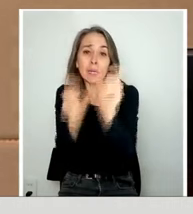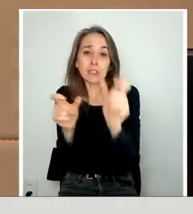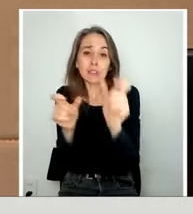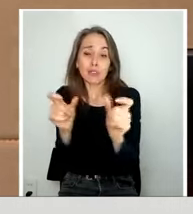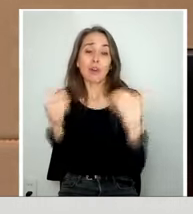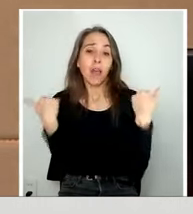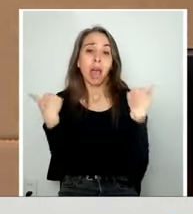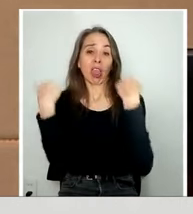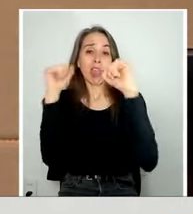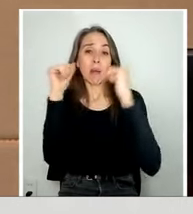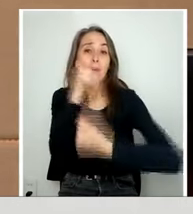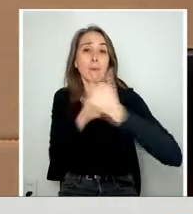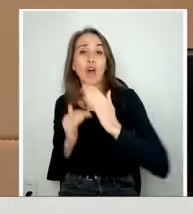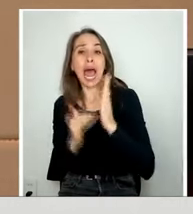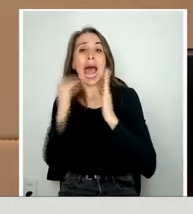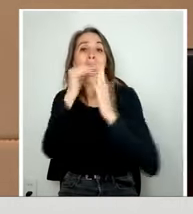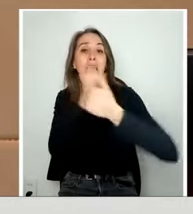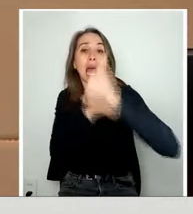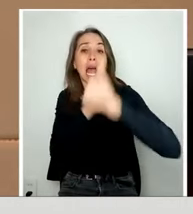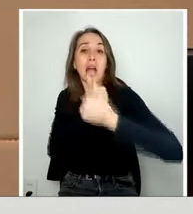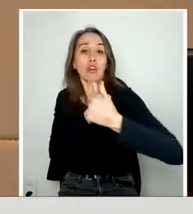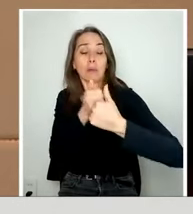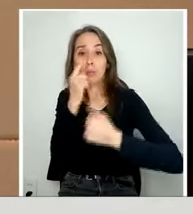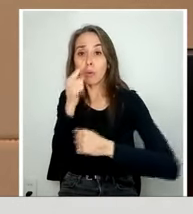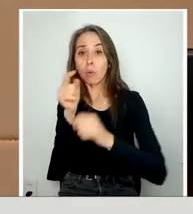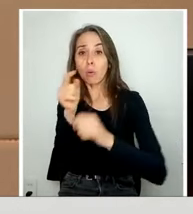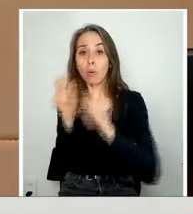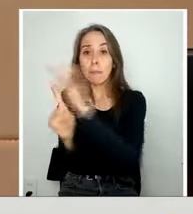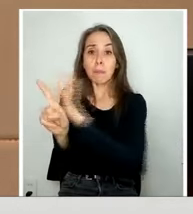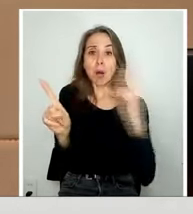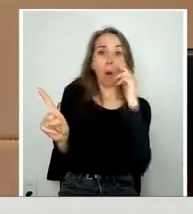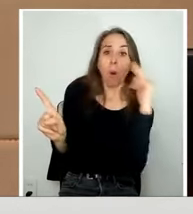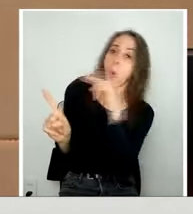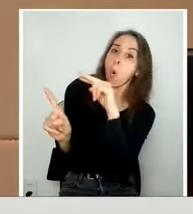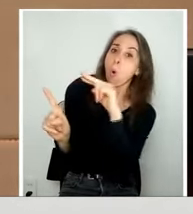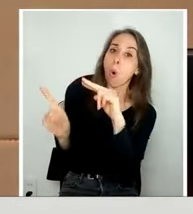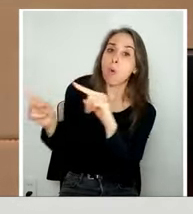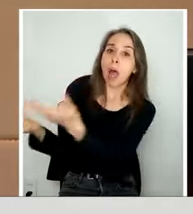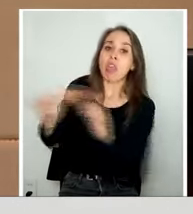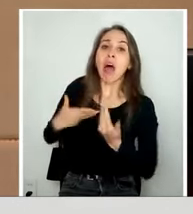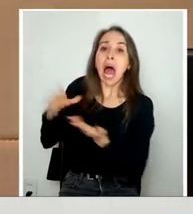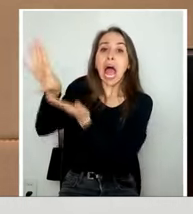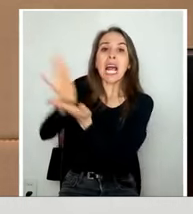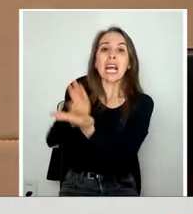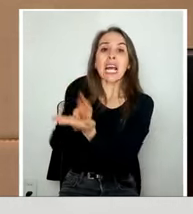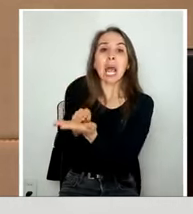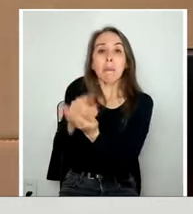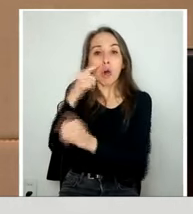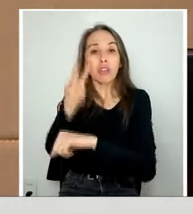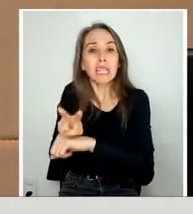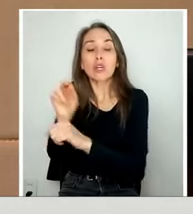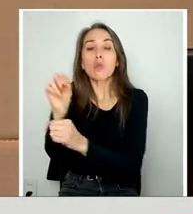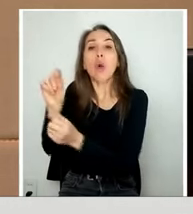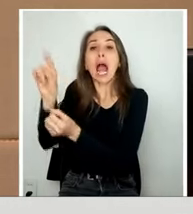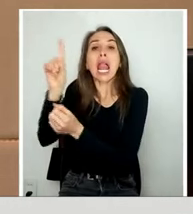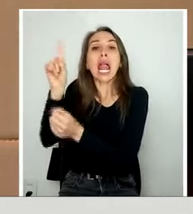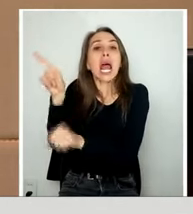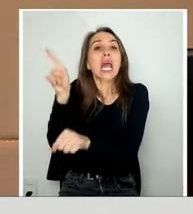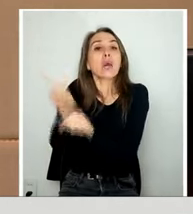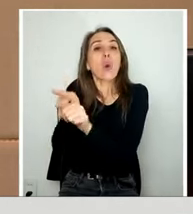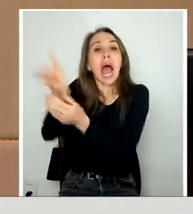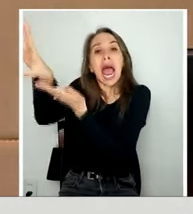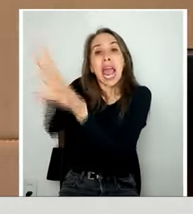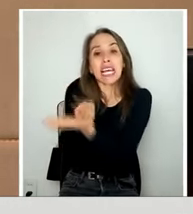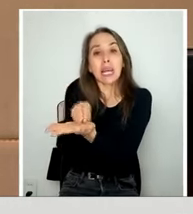y de alto rendimiento son verdaderos testimonios para su entorno y enriquecer el testimonio el personaje que lleva